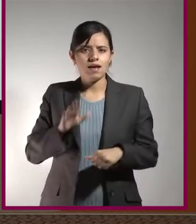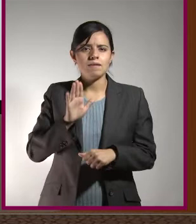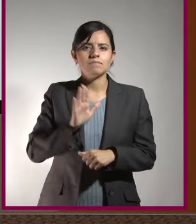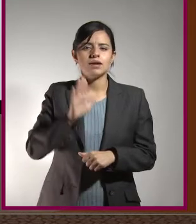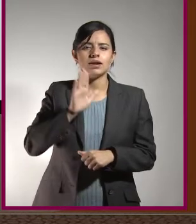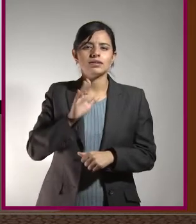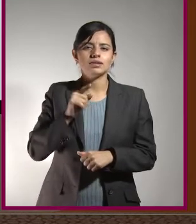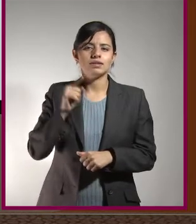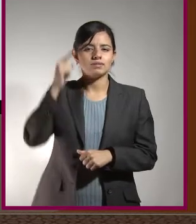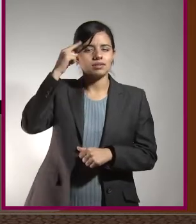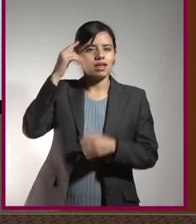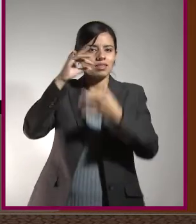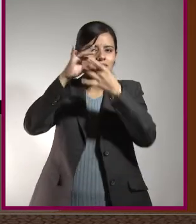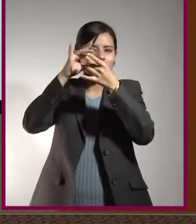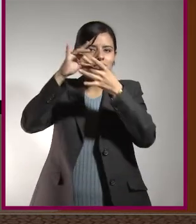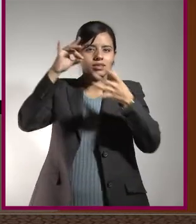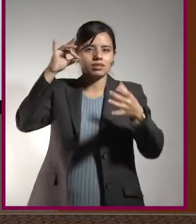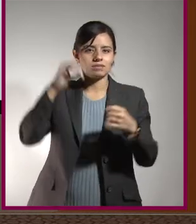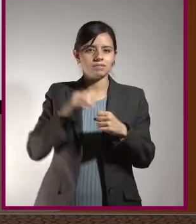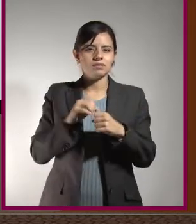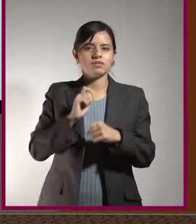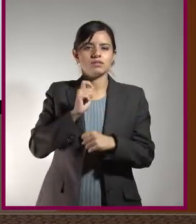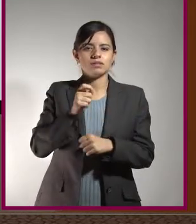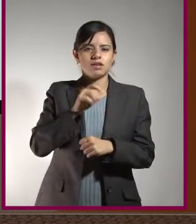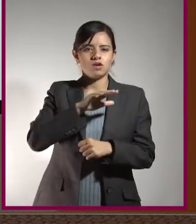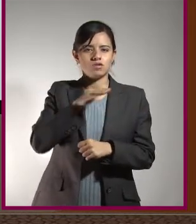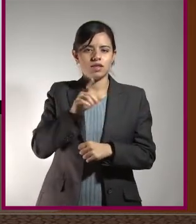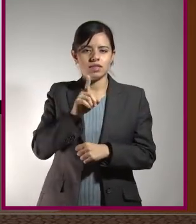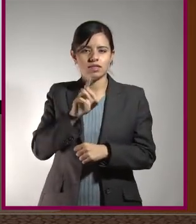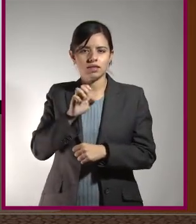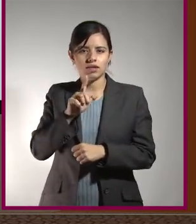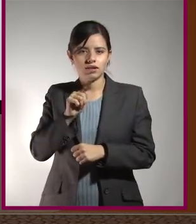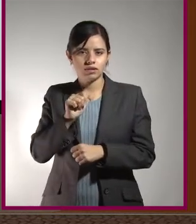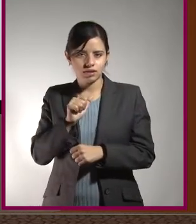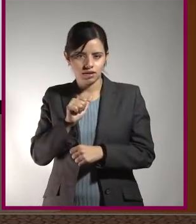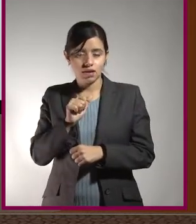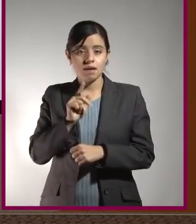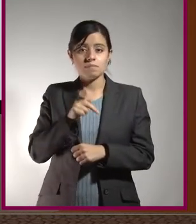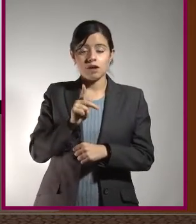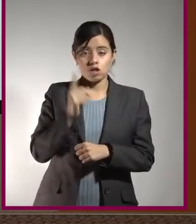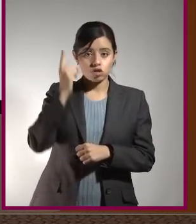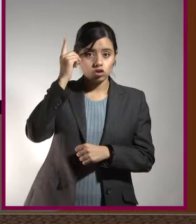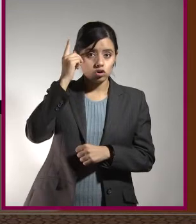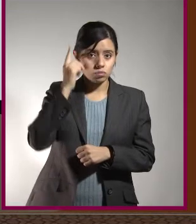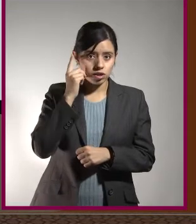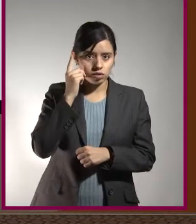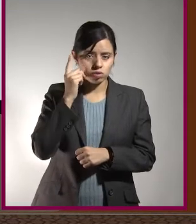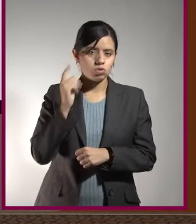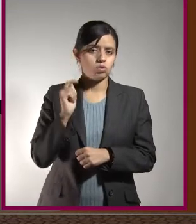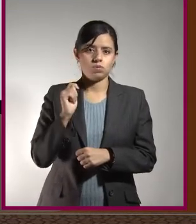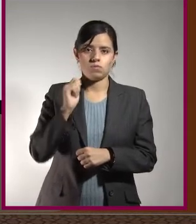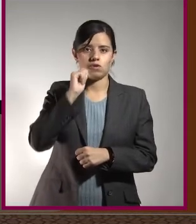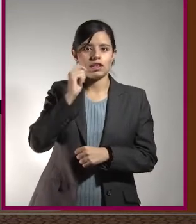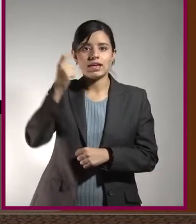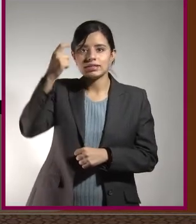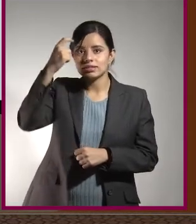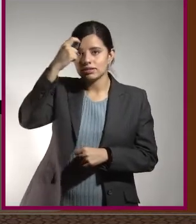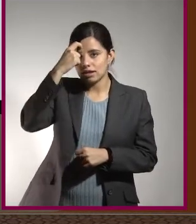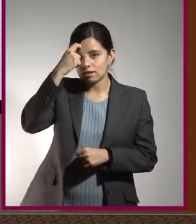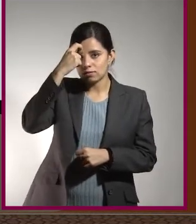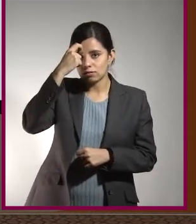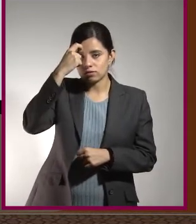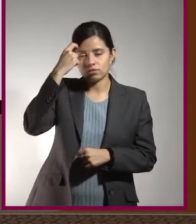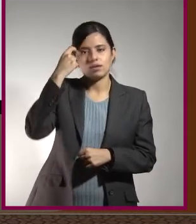como la del estado de coma, ondas lentas que se llaman ondas delta, ¿no? Pero aún en ese estado, nuestro cerebro está